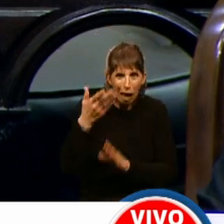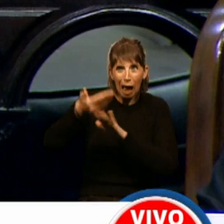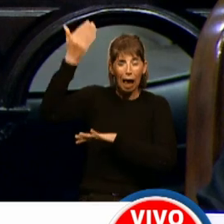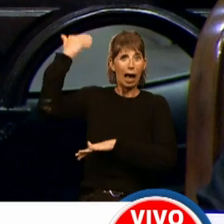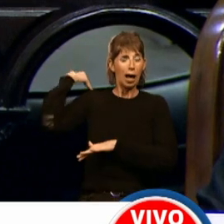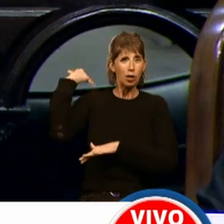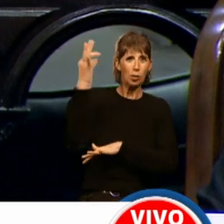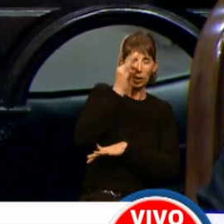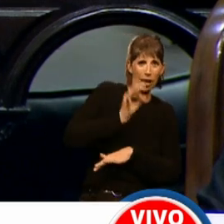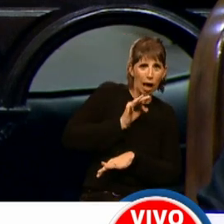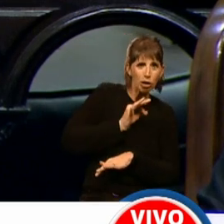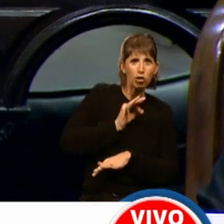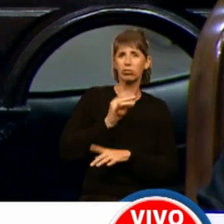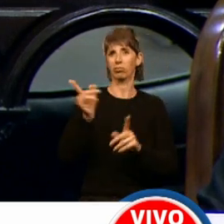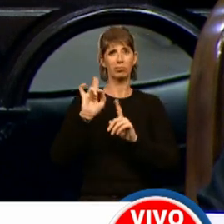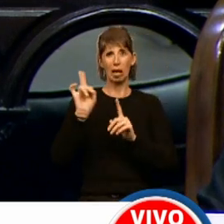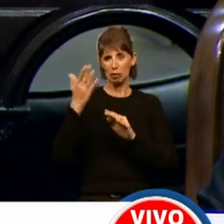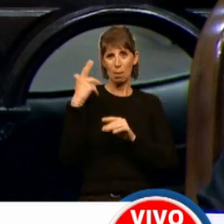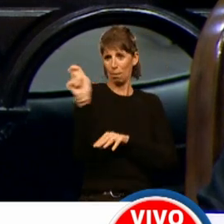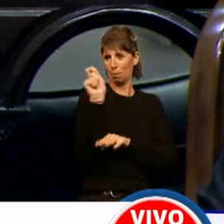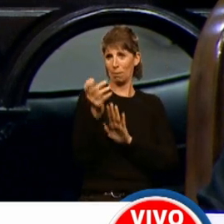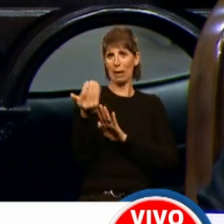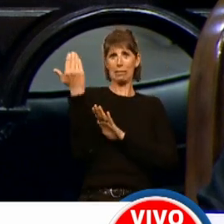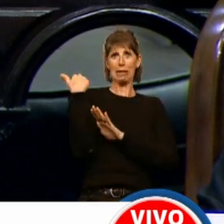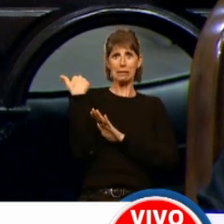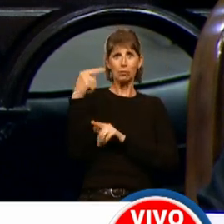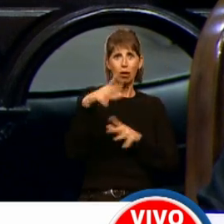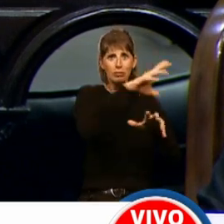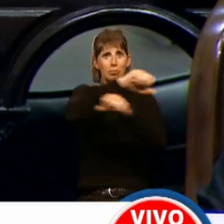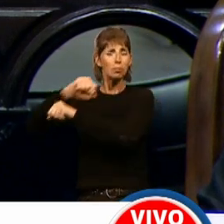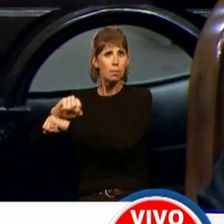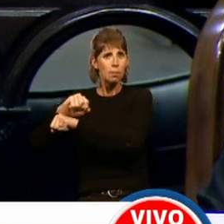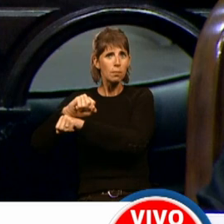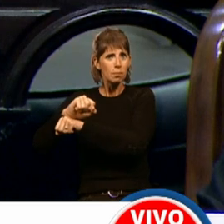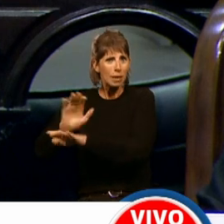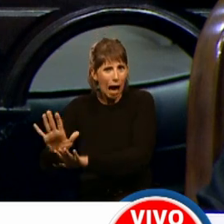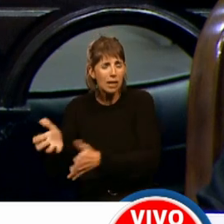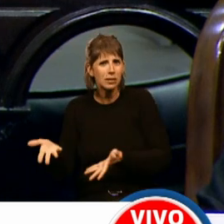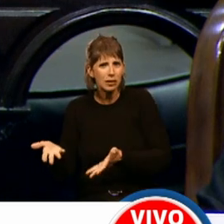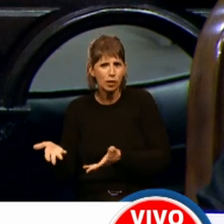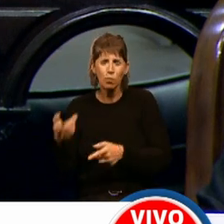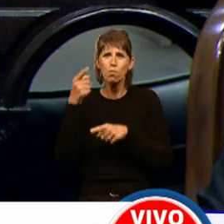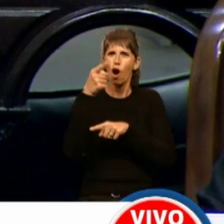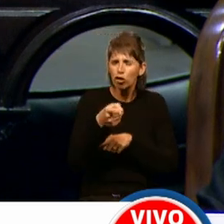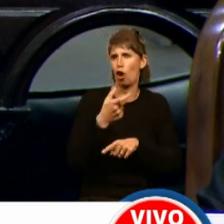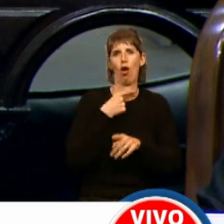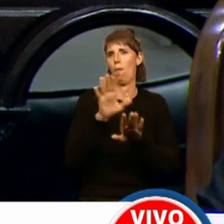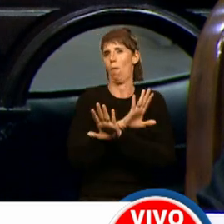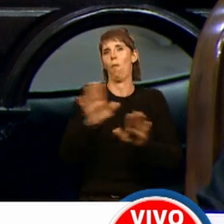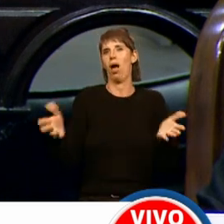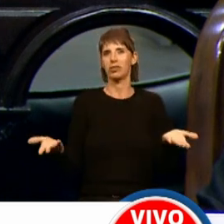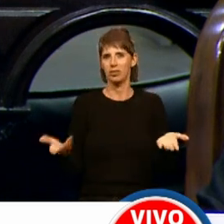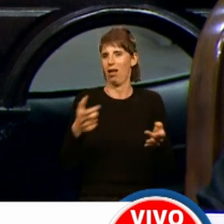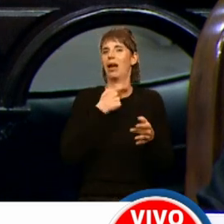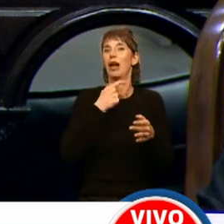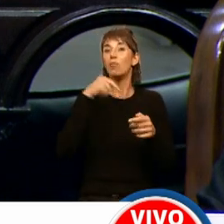pasó hace apenas unos pocos meses atrás entonces por estas historias porque no queremos que vuelvan a ocurrir porque queremos que este